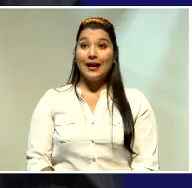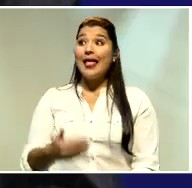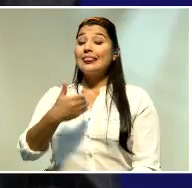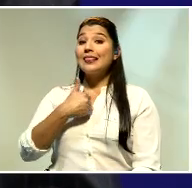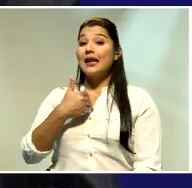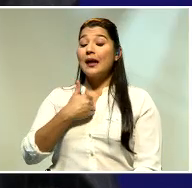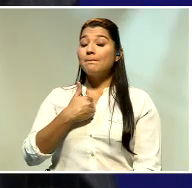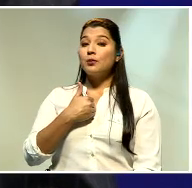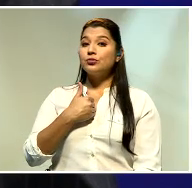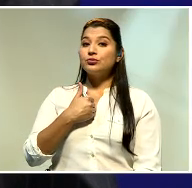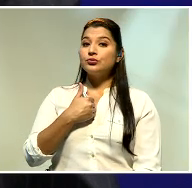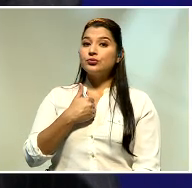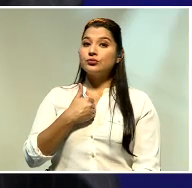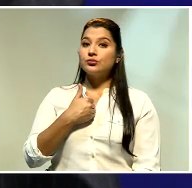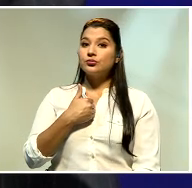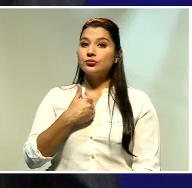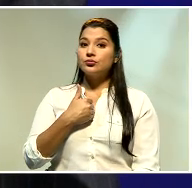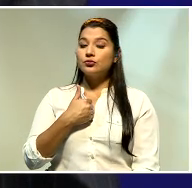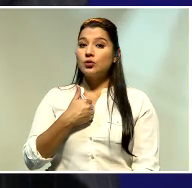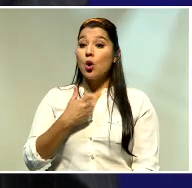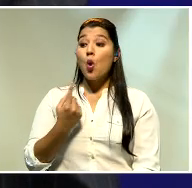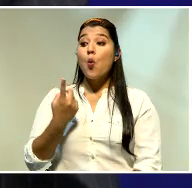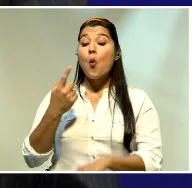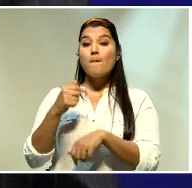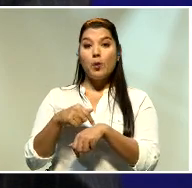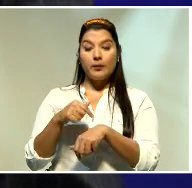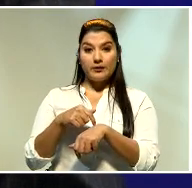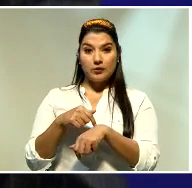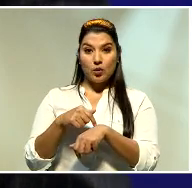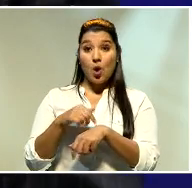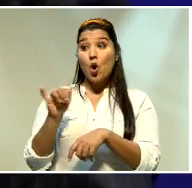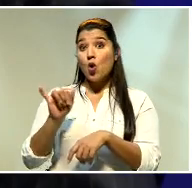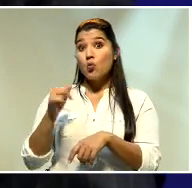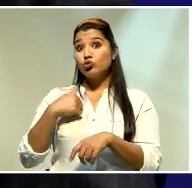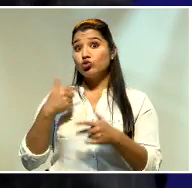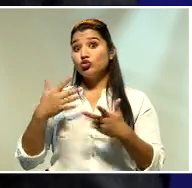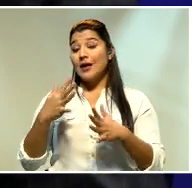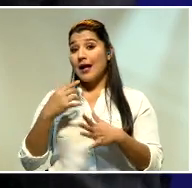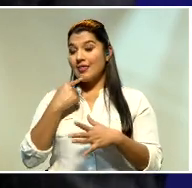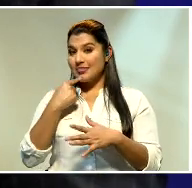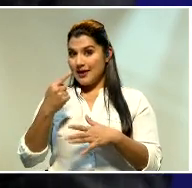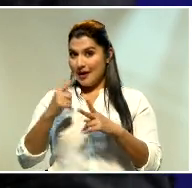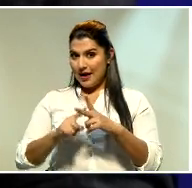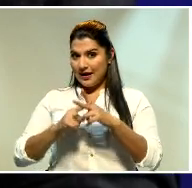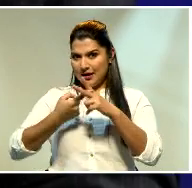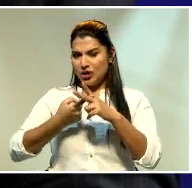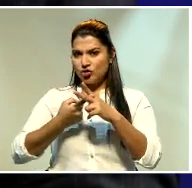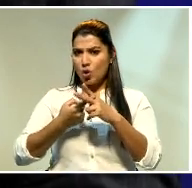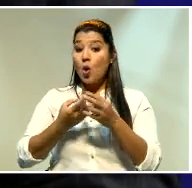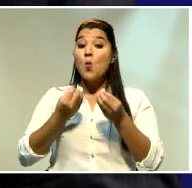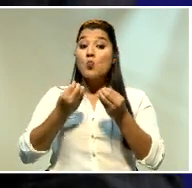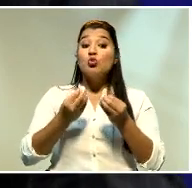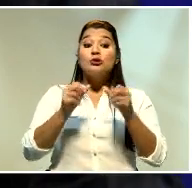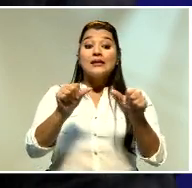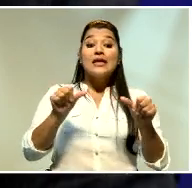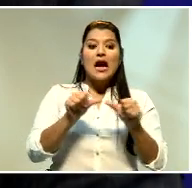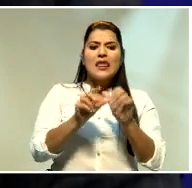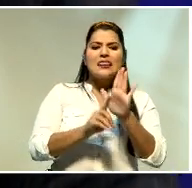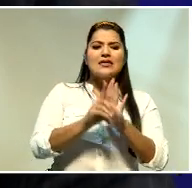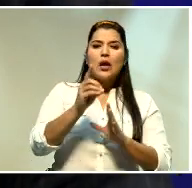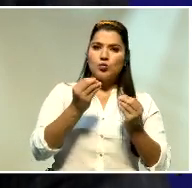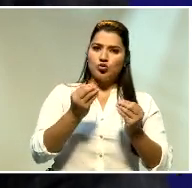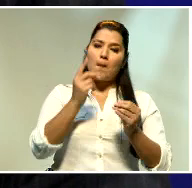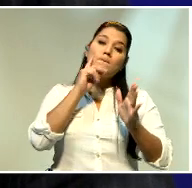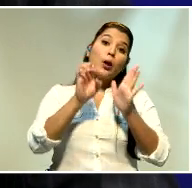Tenemos un momento donde, como lo mencionabas en la introducción, hay sectores que están creciendo mucho. El turismo